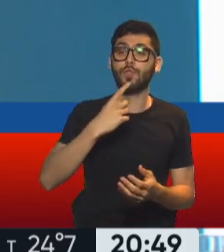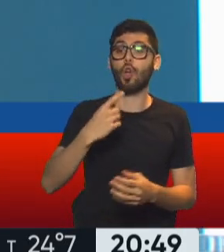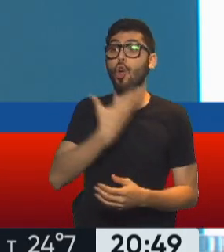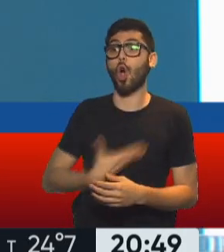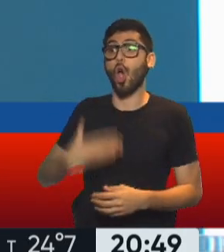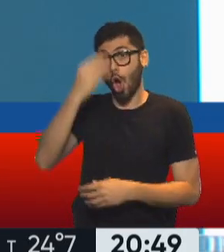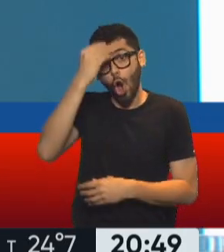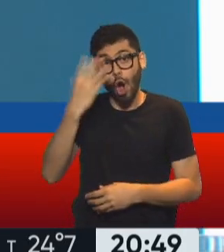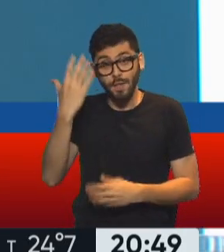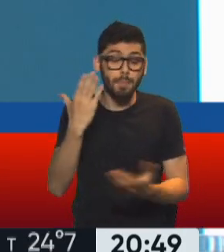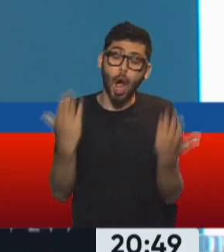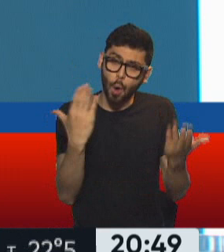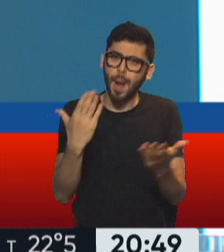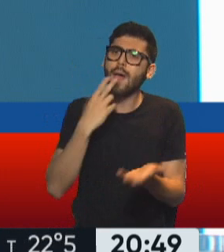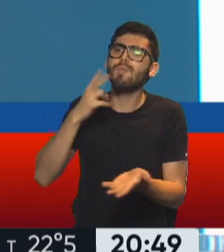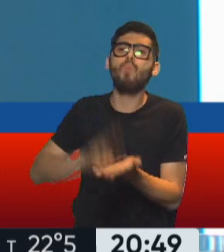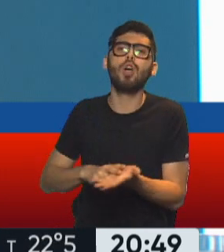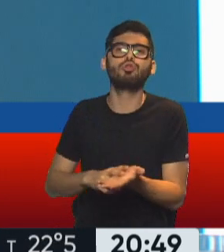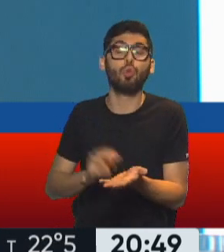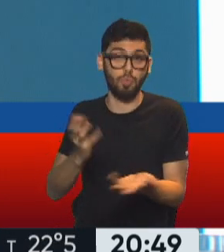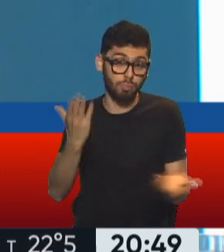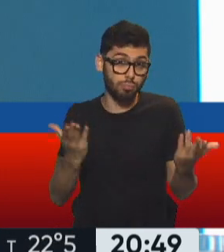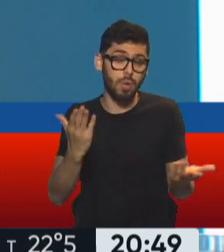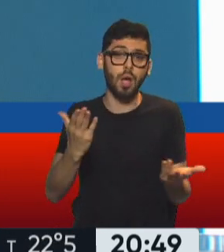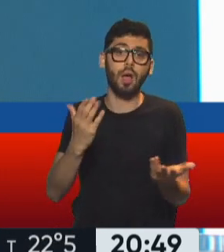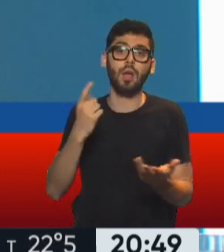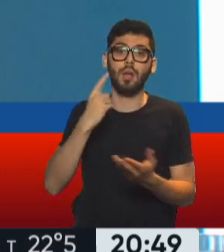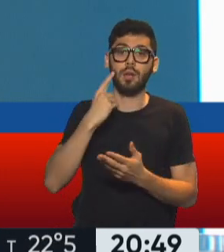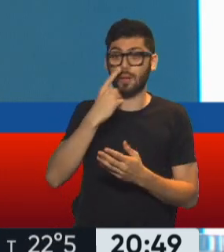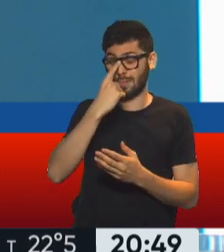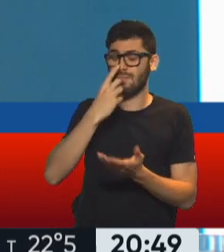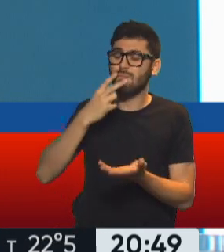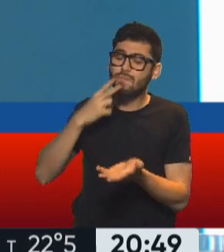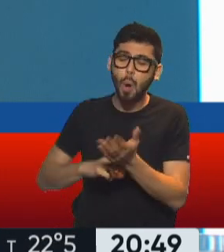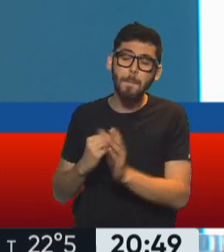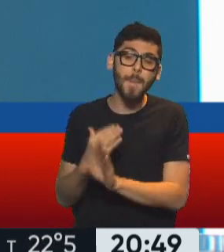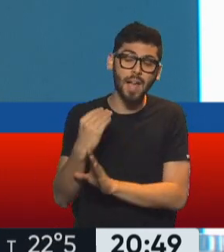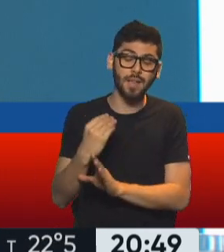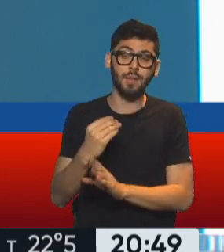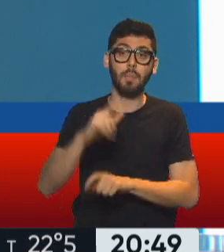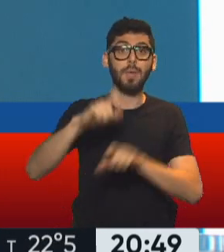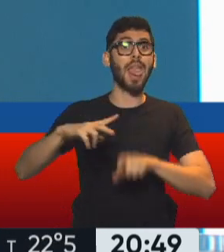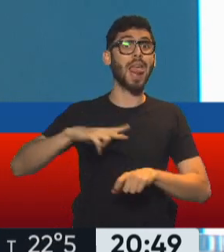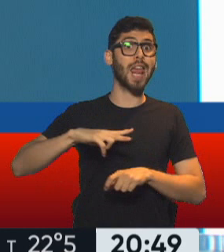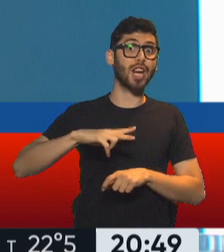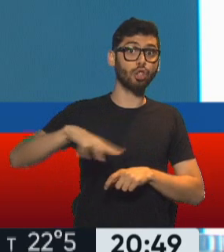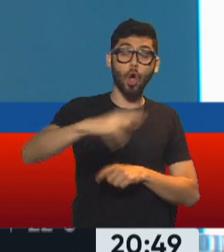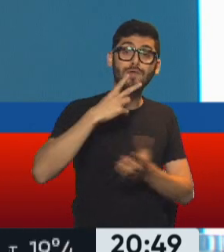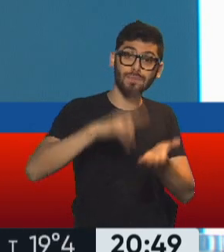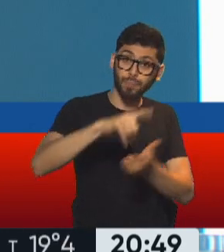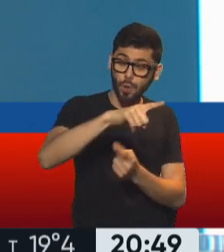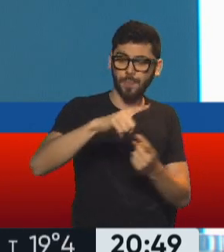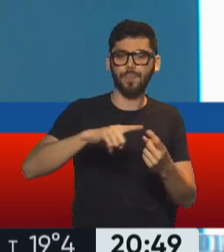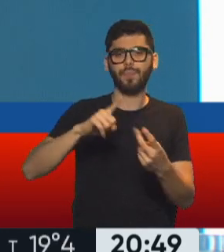gobierno, para poder contrastar. Las presiones tributarias mayores vinieron impuesto a las grandes fortunas, el impuesto a